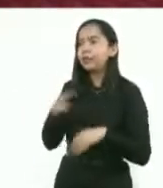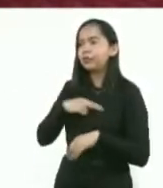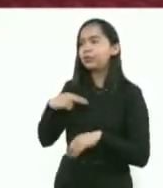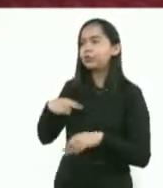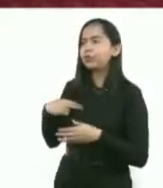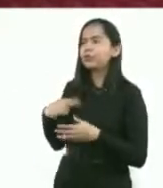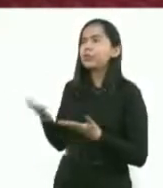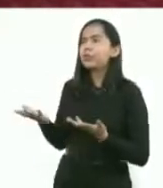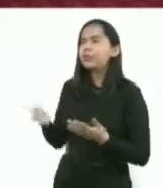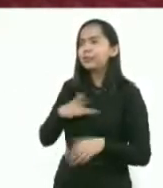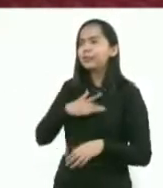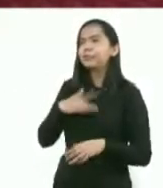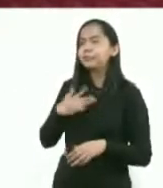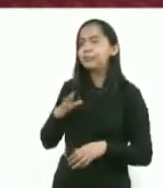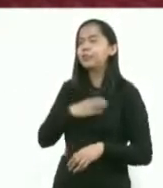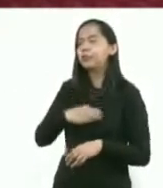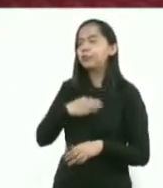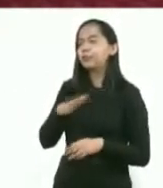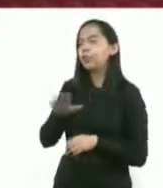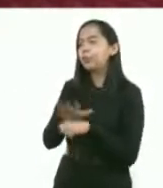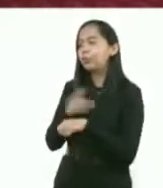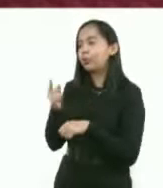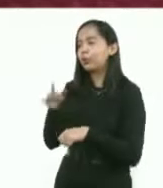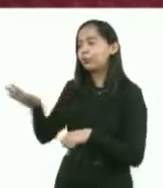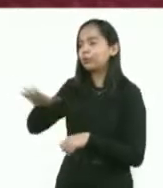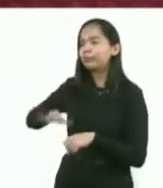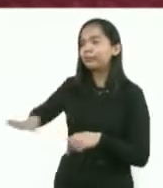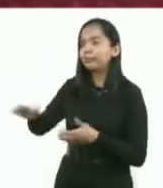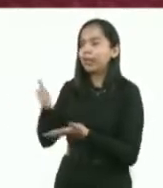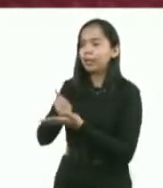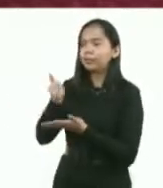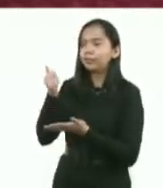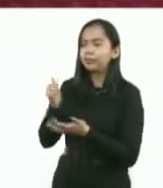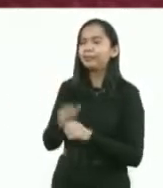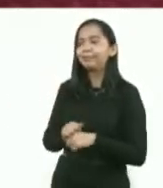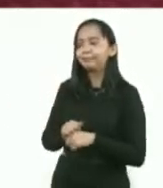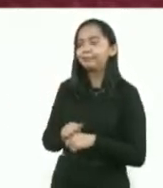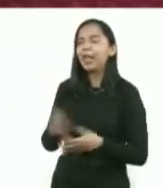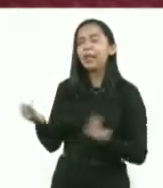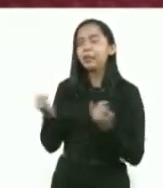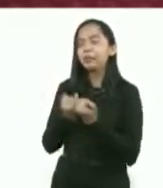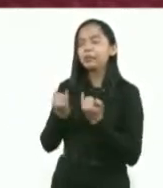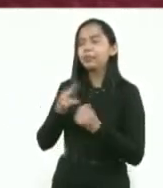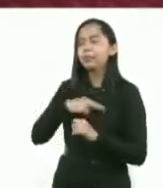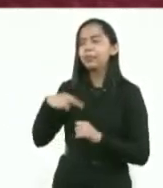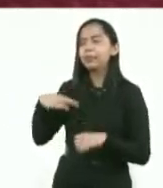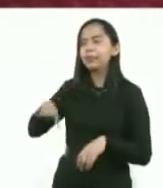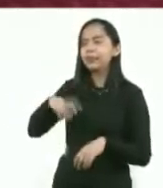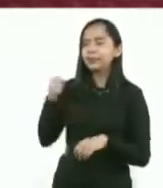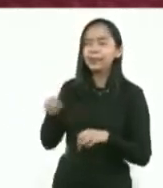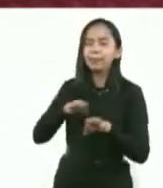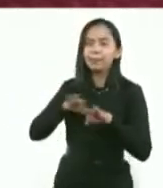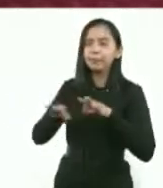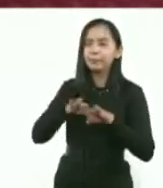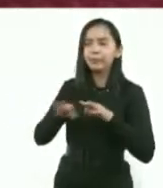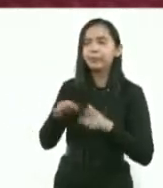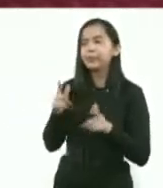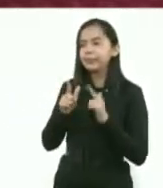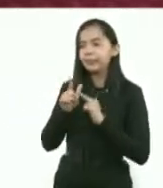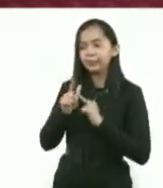parte de la ciudadanía y vamos a seguir trabajando, siempre trabajando para el bien de los habitantes de la ciudad. En esta